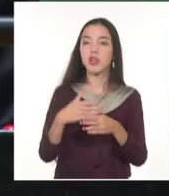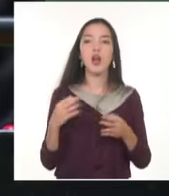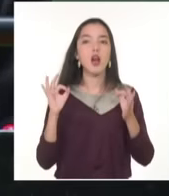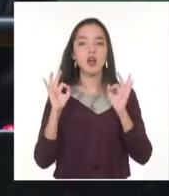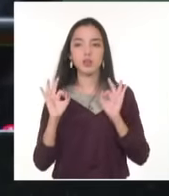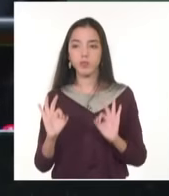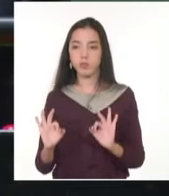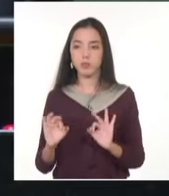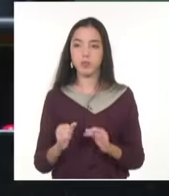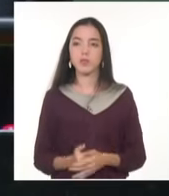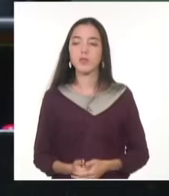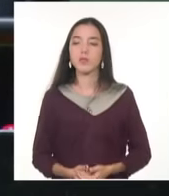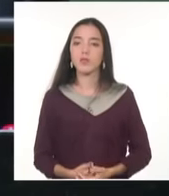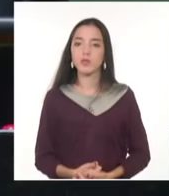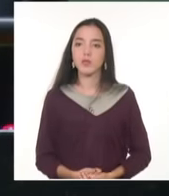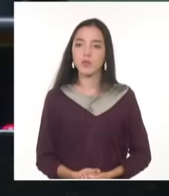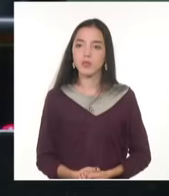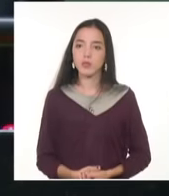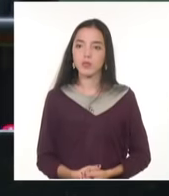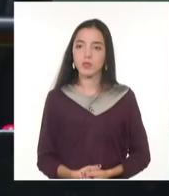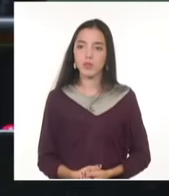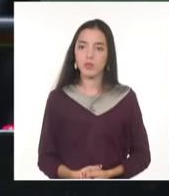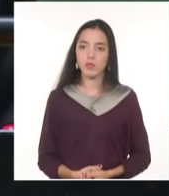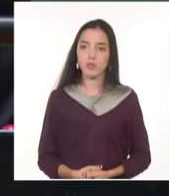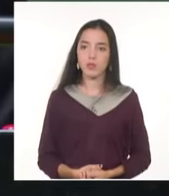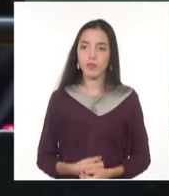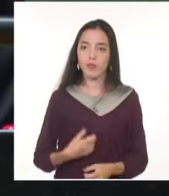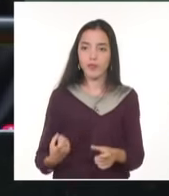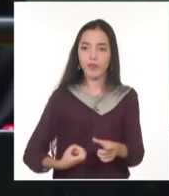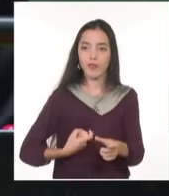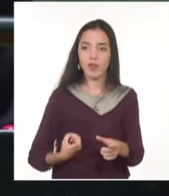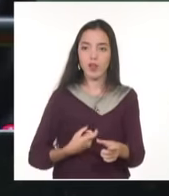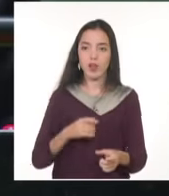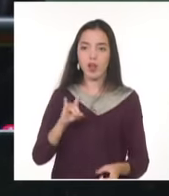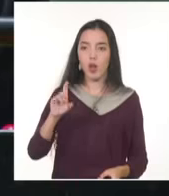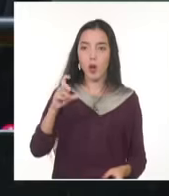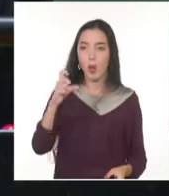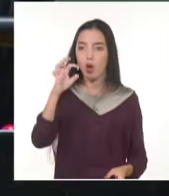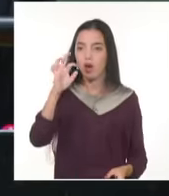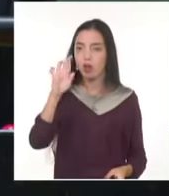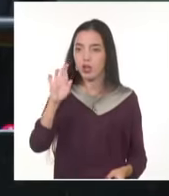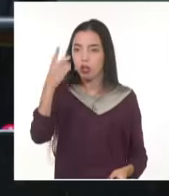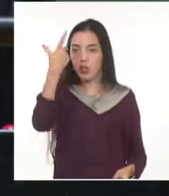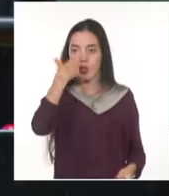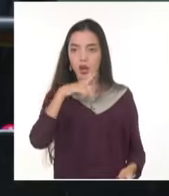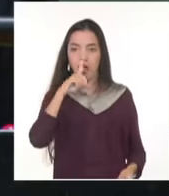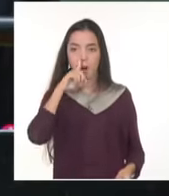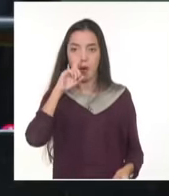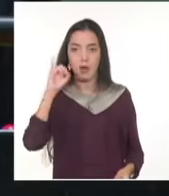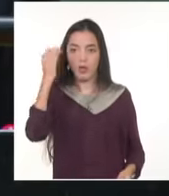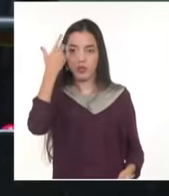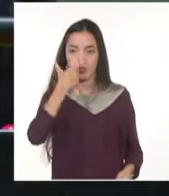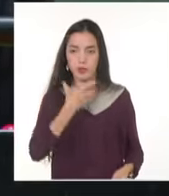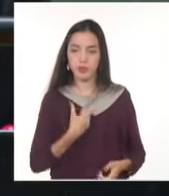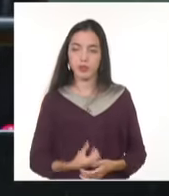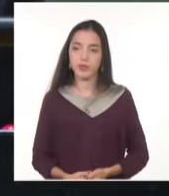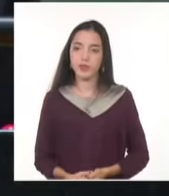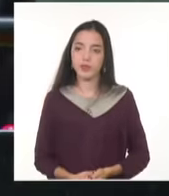medios pacíficos de la actual guerra en Ucrania, en apego al derecho